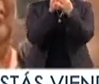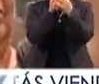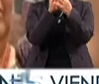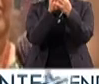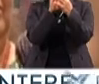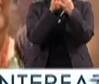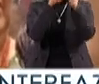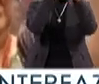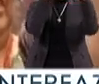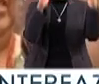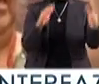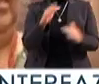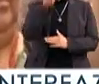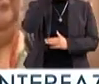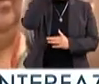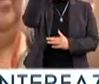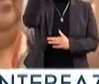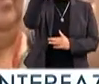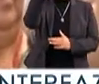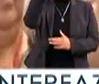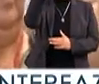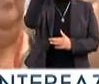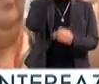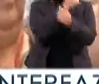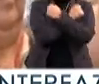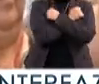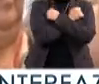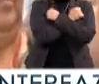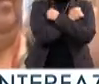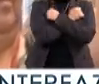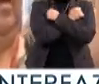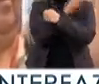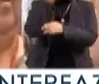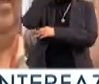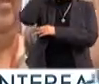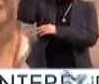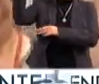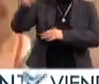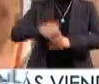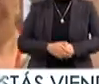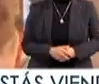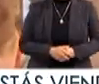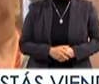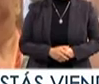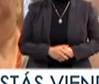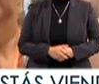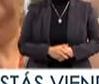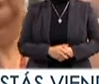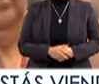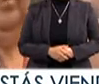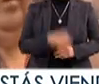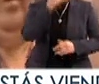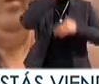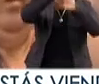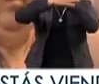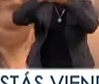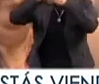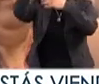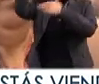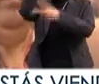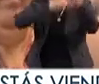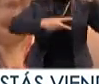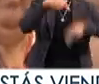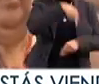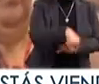Casa de la luz, con amor te saludamos e invocamos tu divina